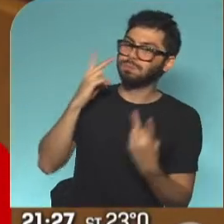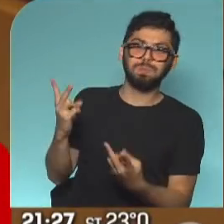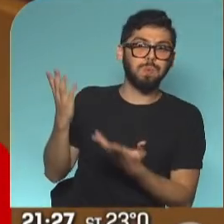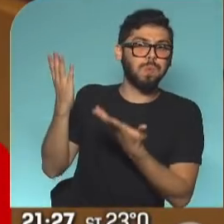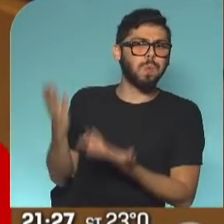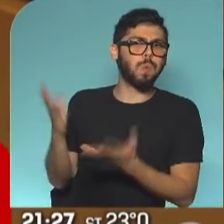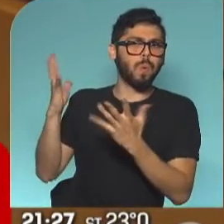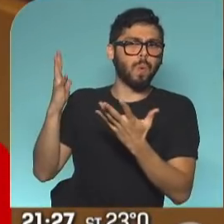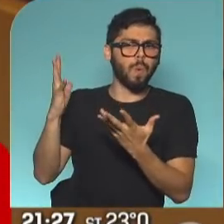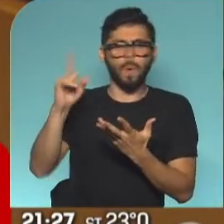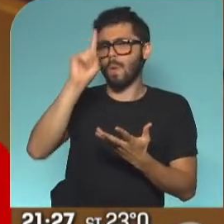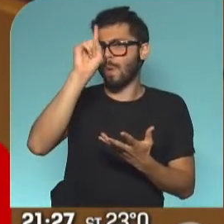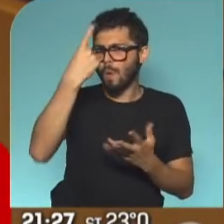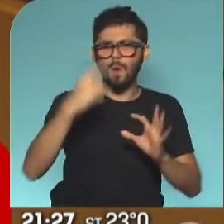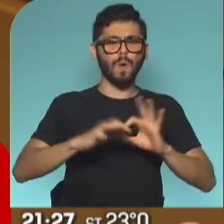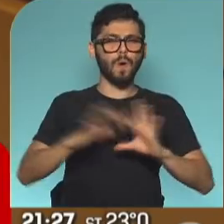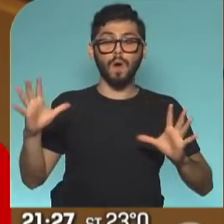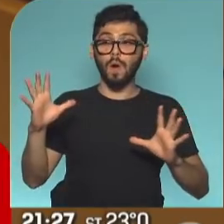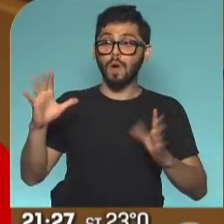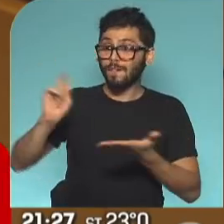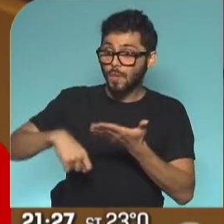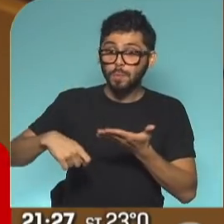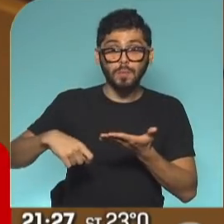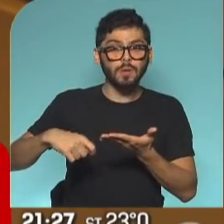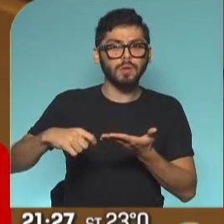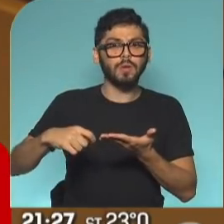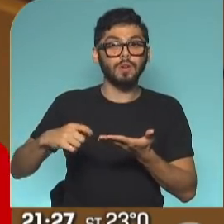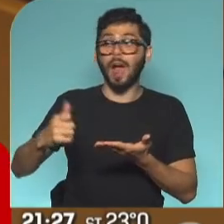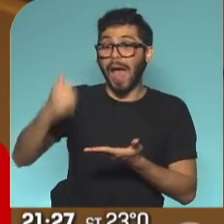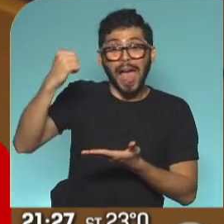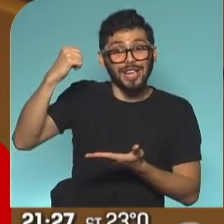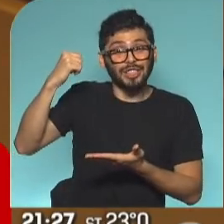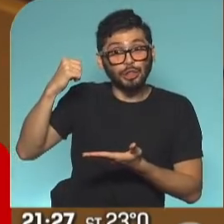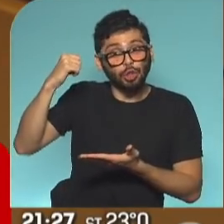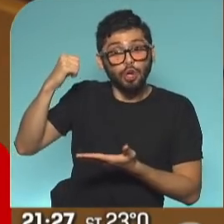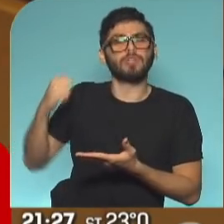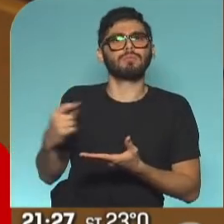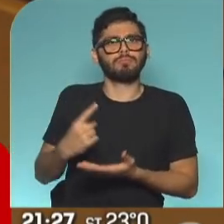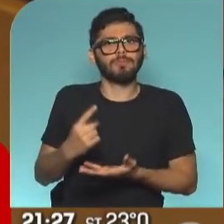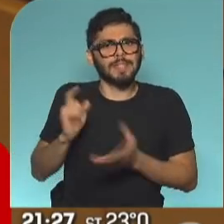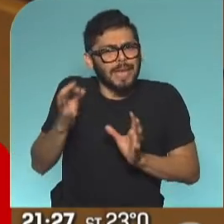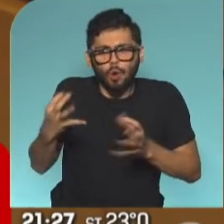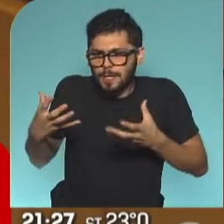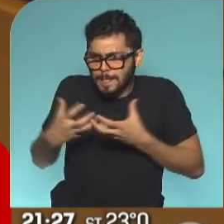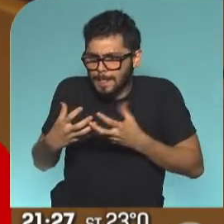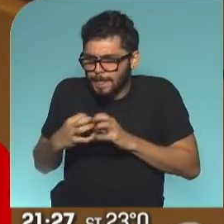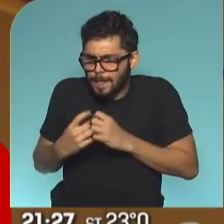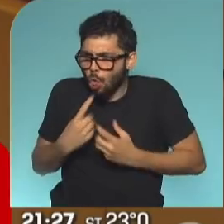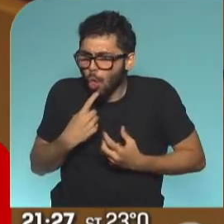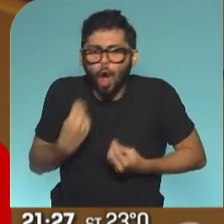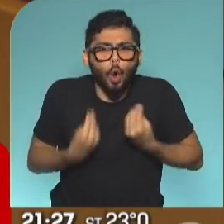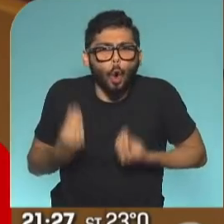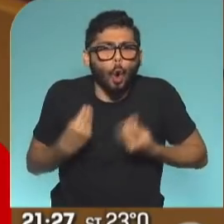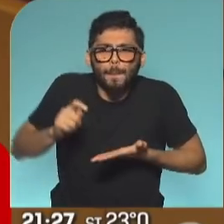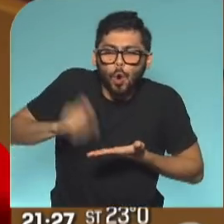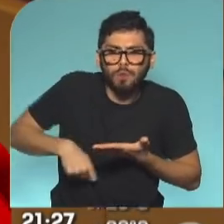la autonomía. Y tal vez ellos en aquel momento habrán dudado como nosotros en cómo hacerlo,